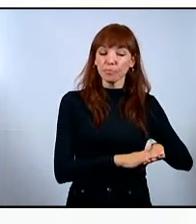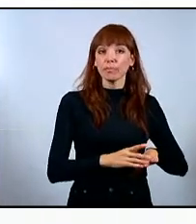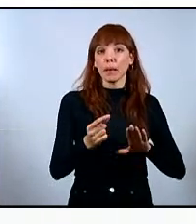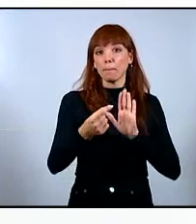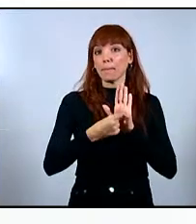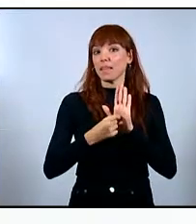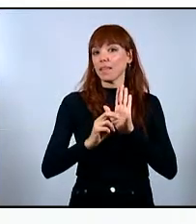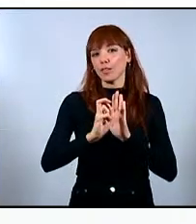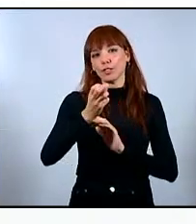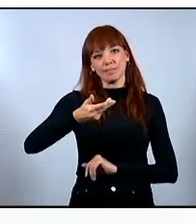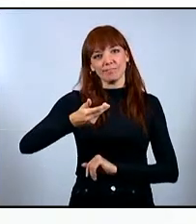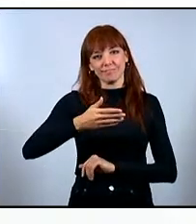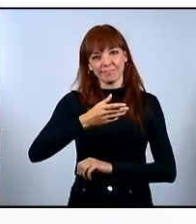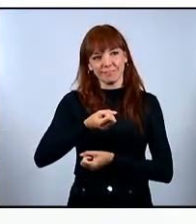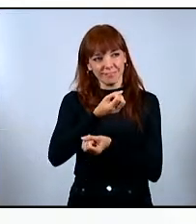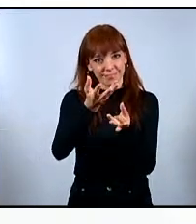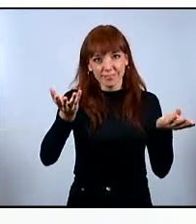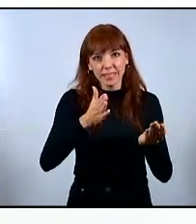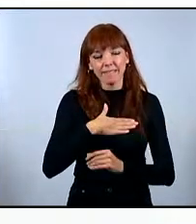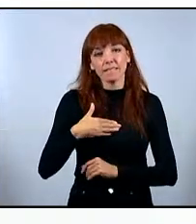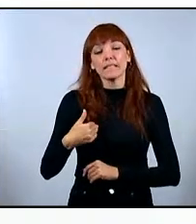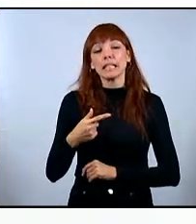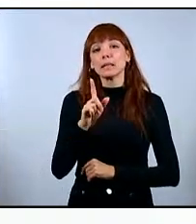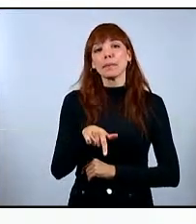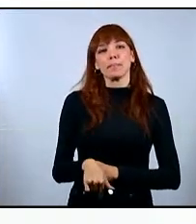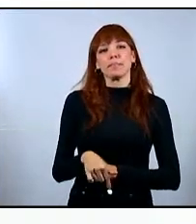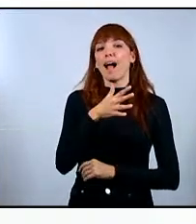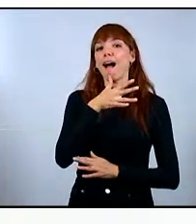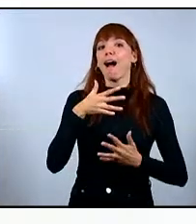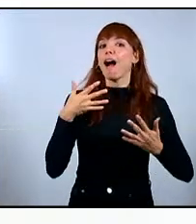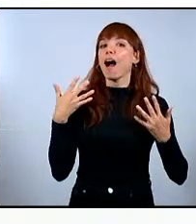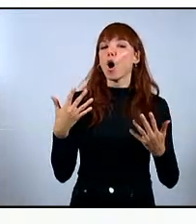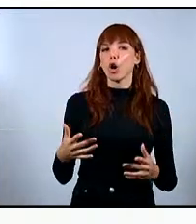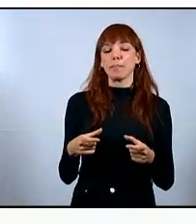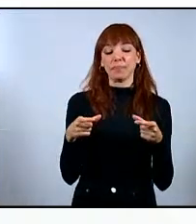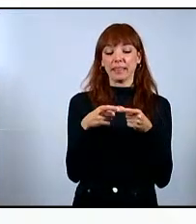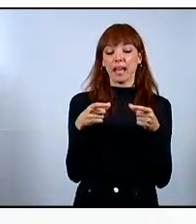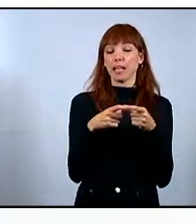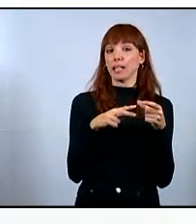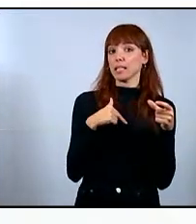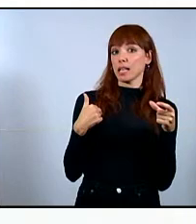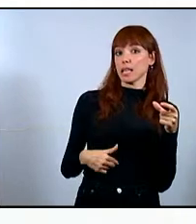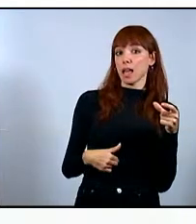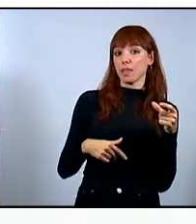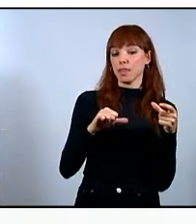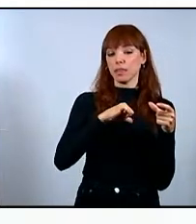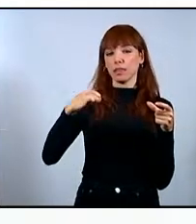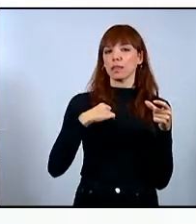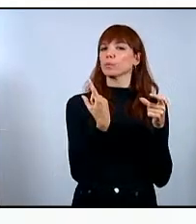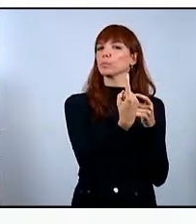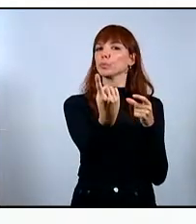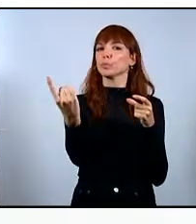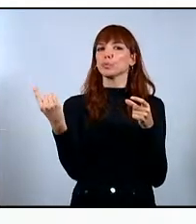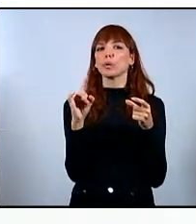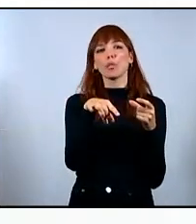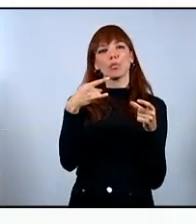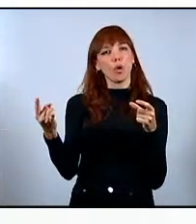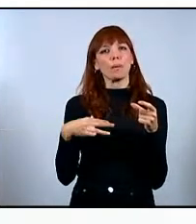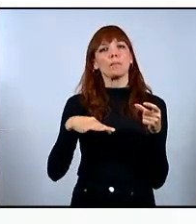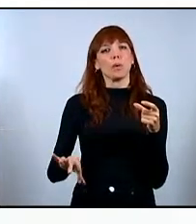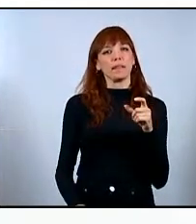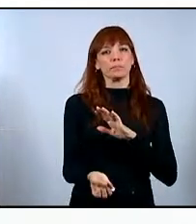que quisiera comunicarles es que vamos a permitir el duplicado de tarjeta sanitaria individual para los